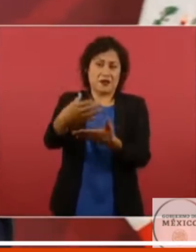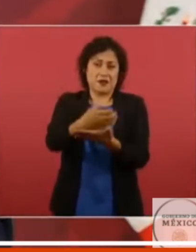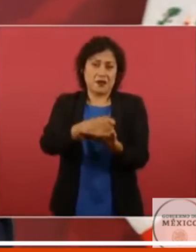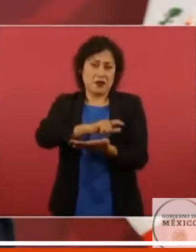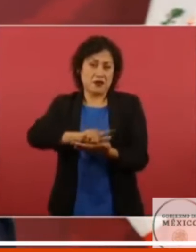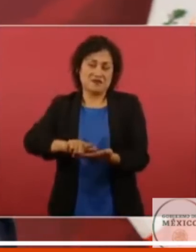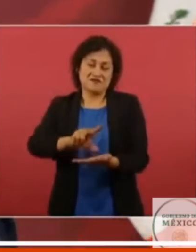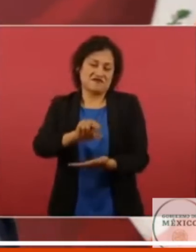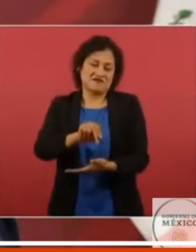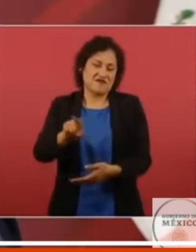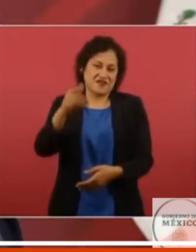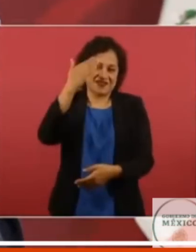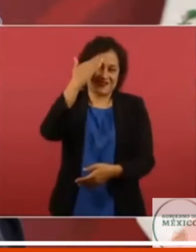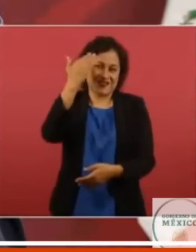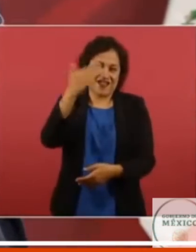la presidencia,